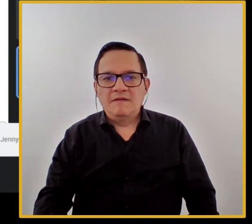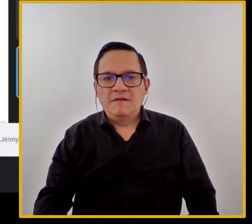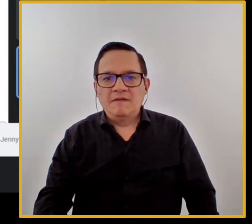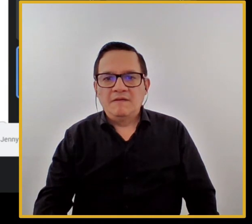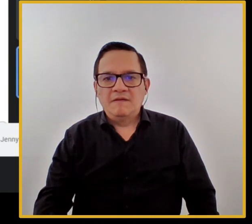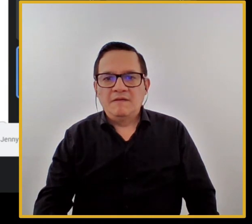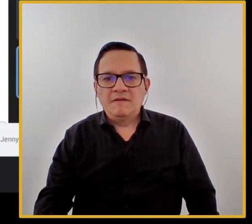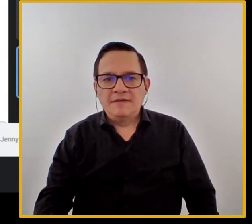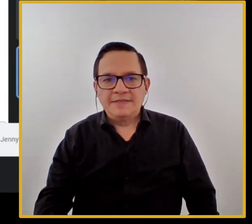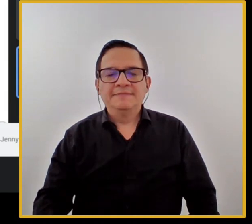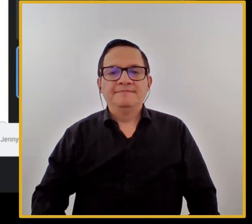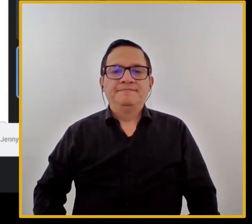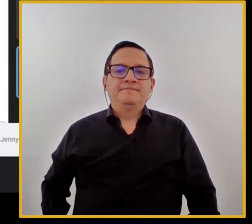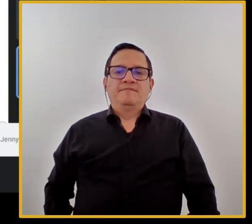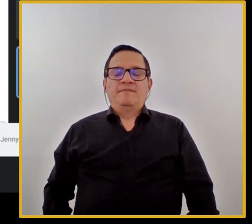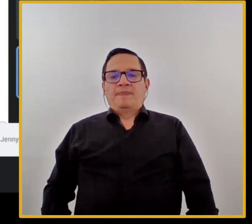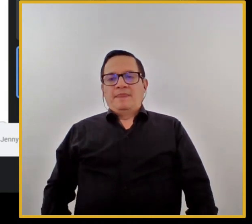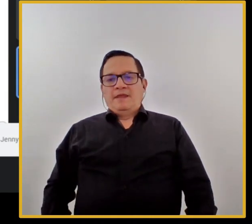a sacar.